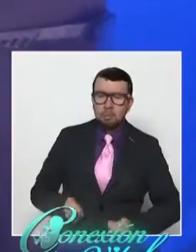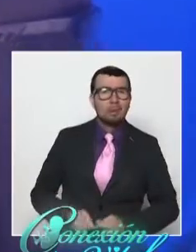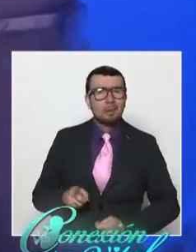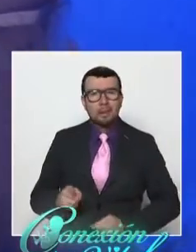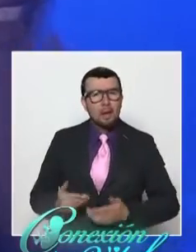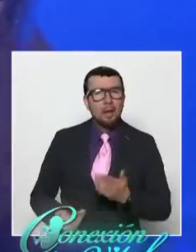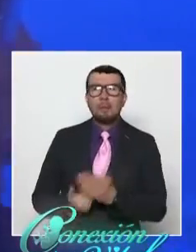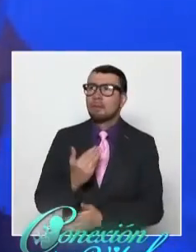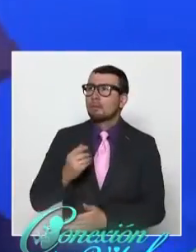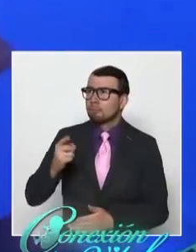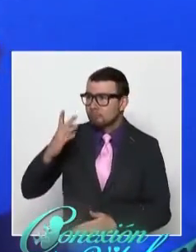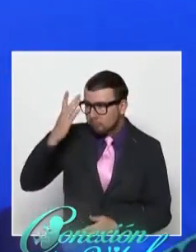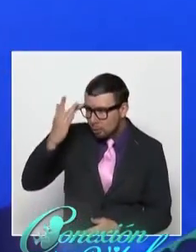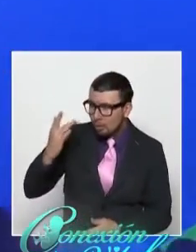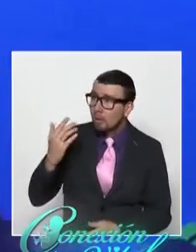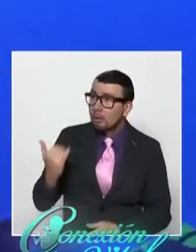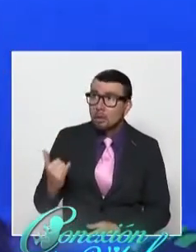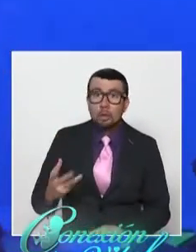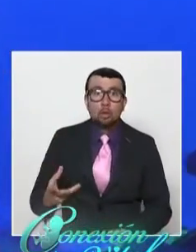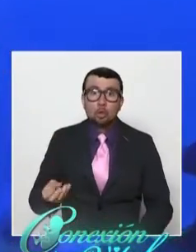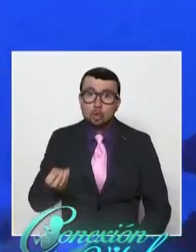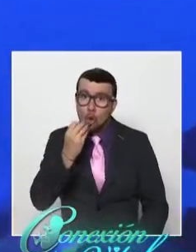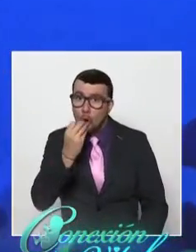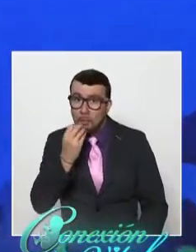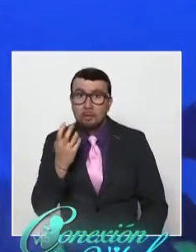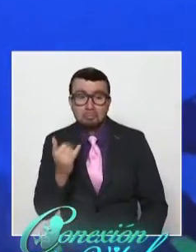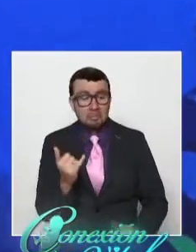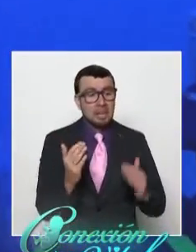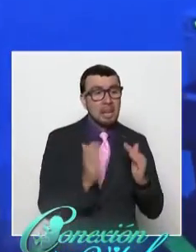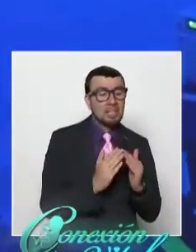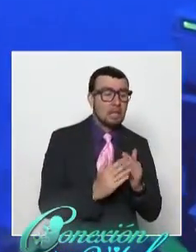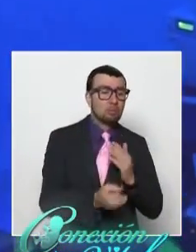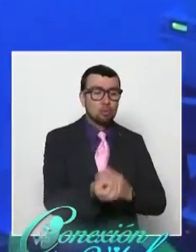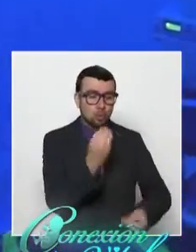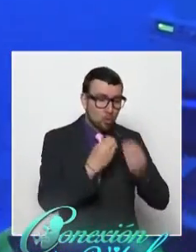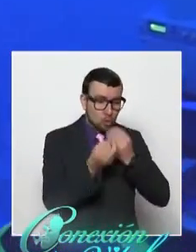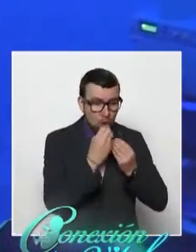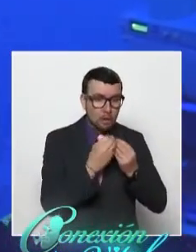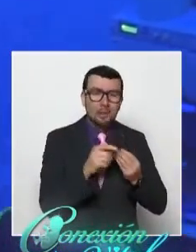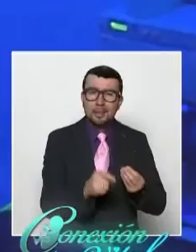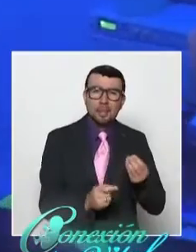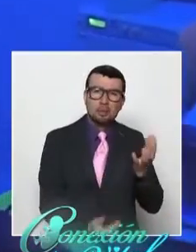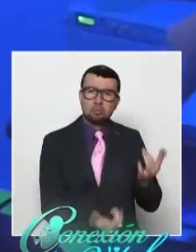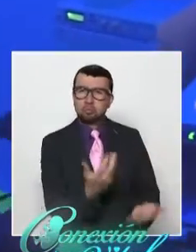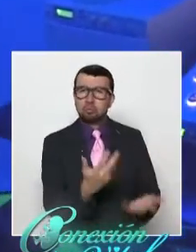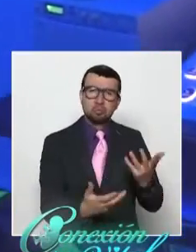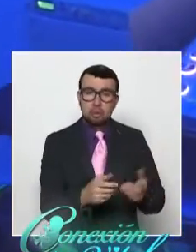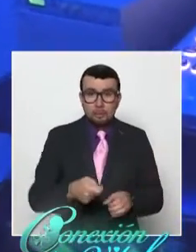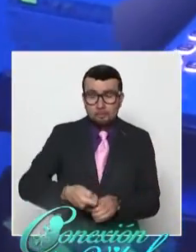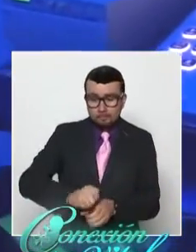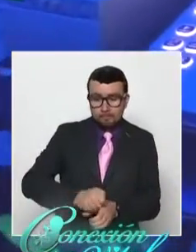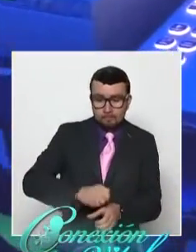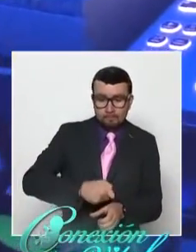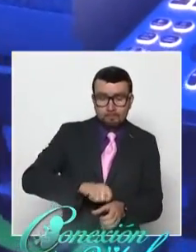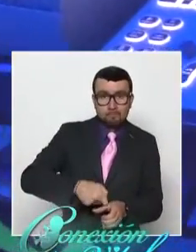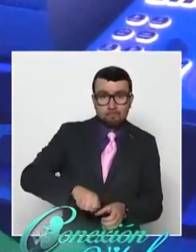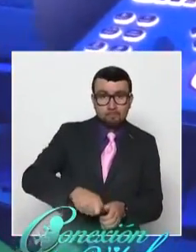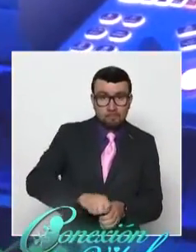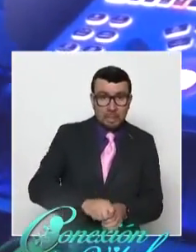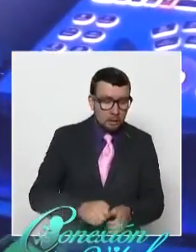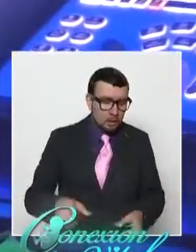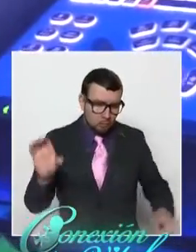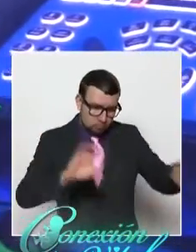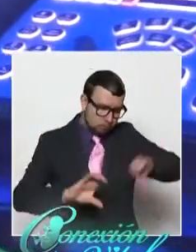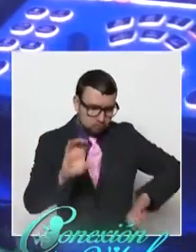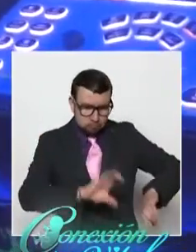por una comida que se hizo en casa con utilización de elementos enlatados. Además